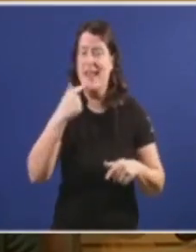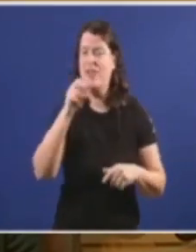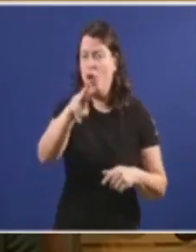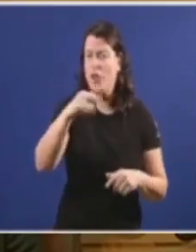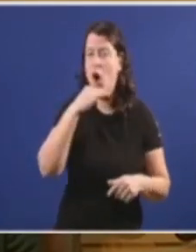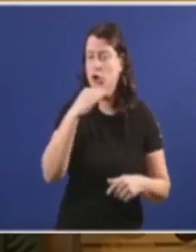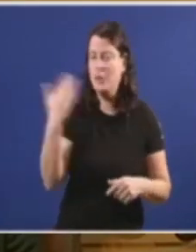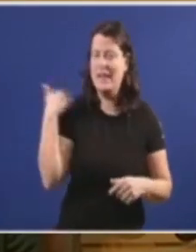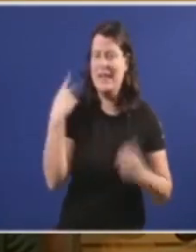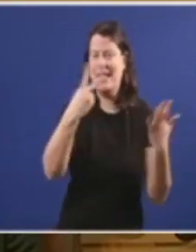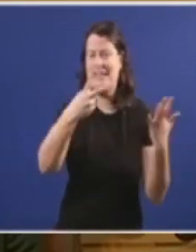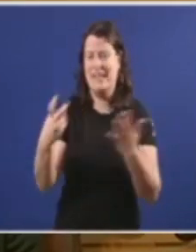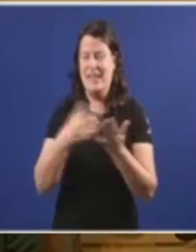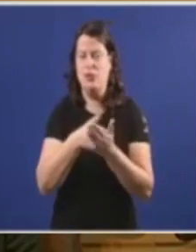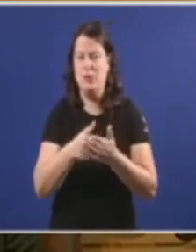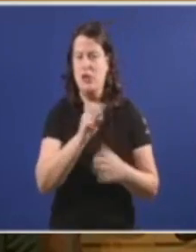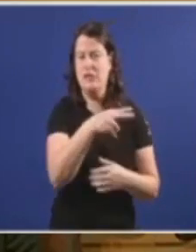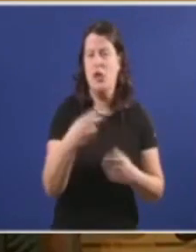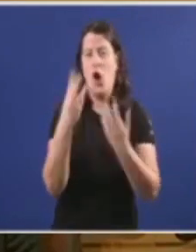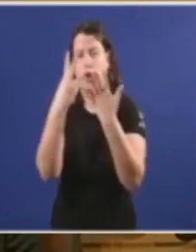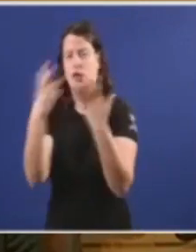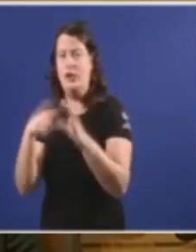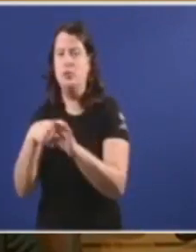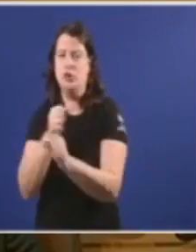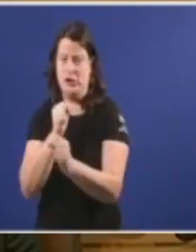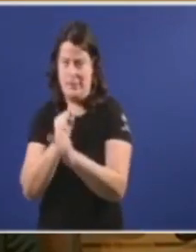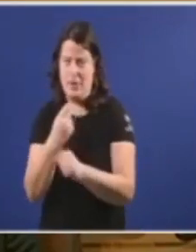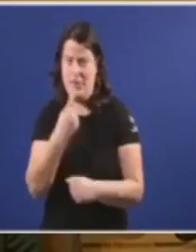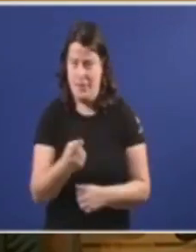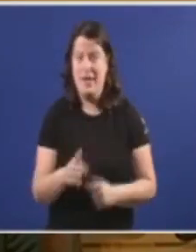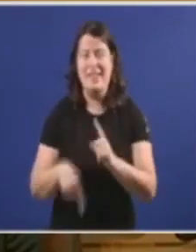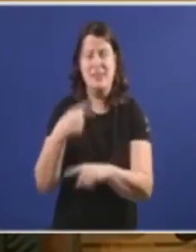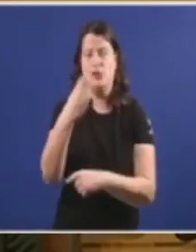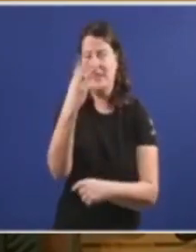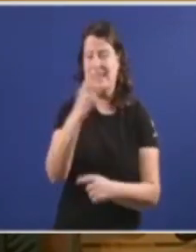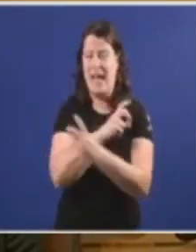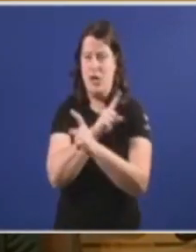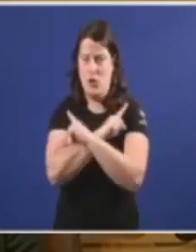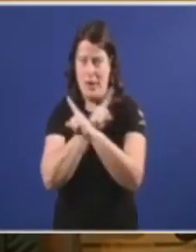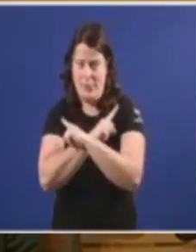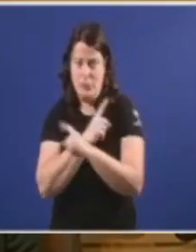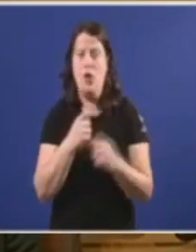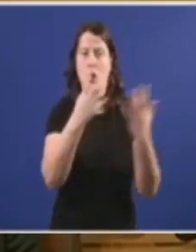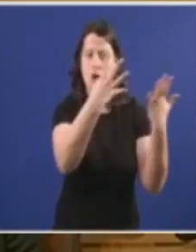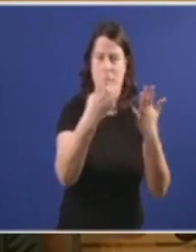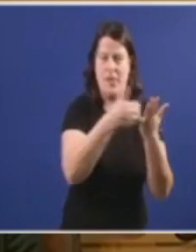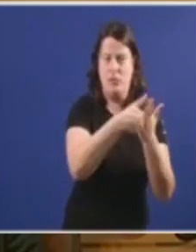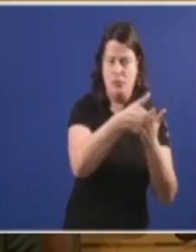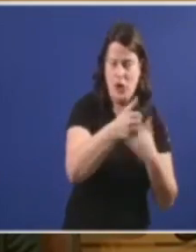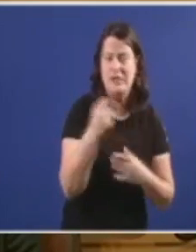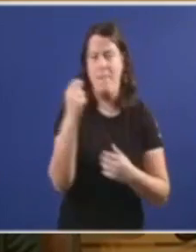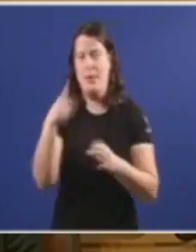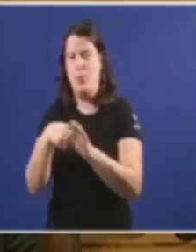supón 700 millóns e 800 empregos. O 30 de novembro pasa a 900 millóns e 1.000